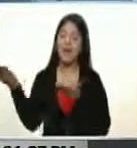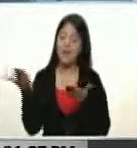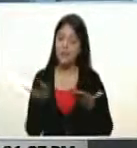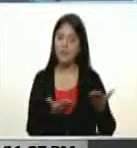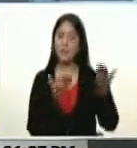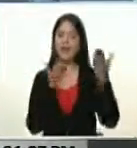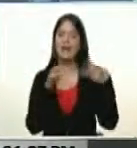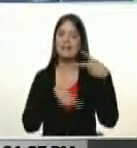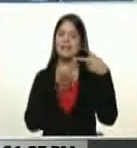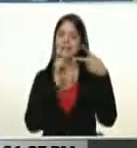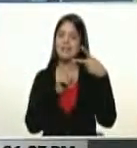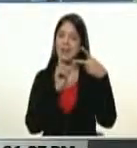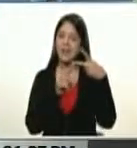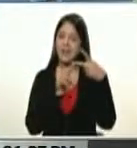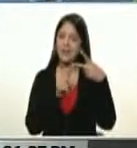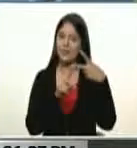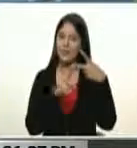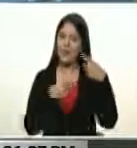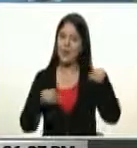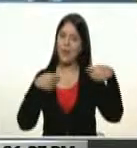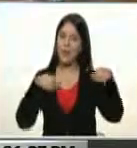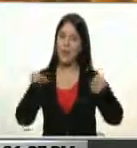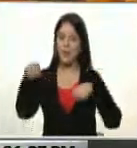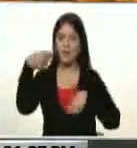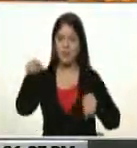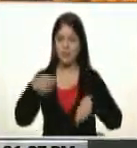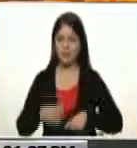al segundo ciclo del Sonara.